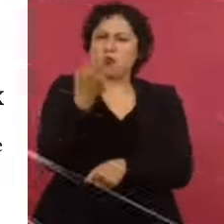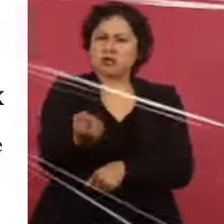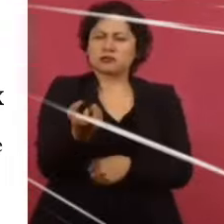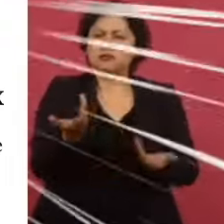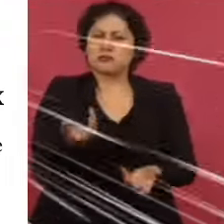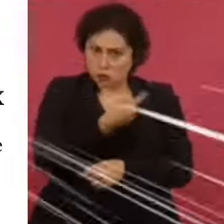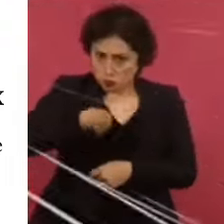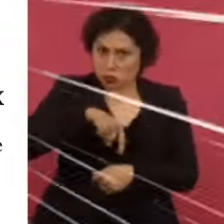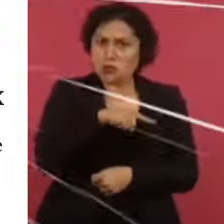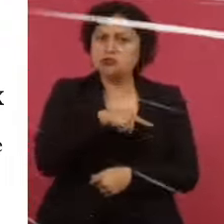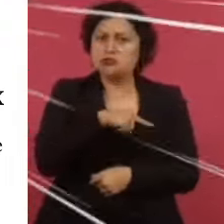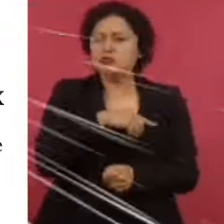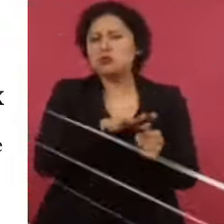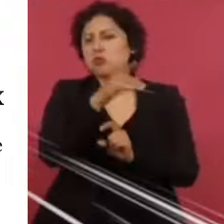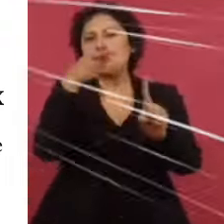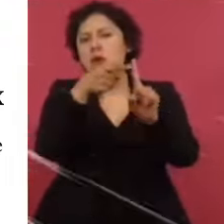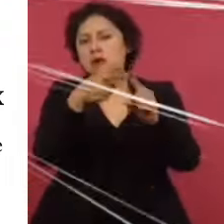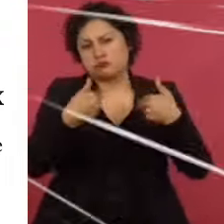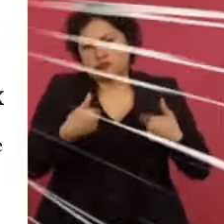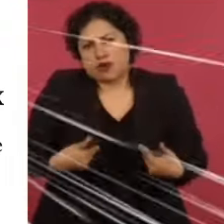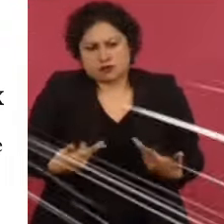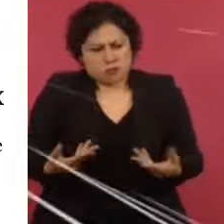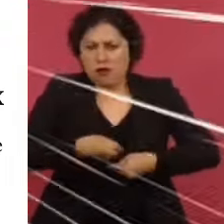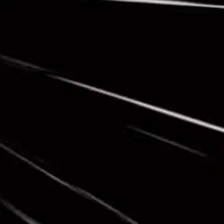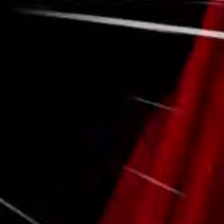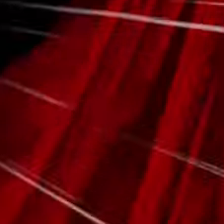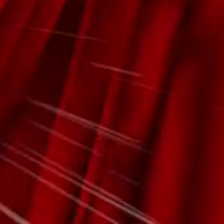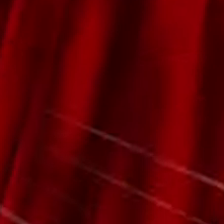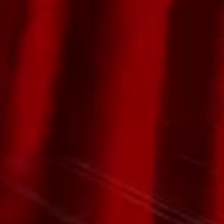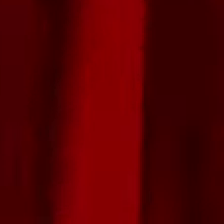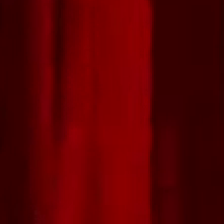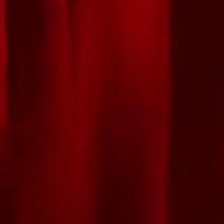vamos a practicar el humanismo